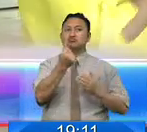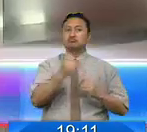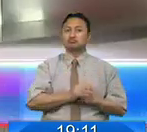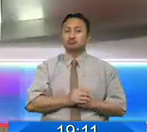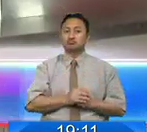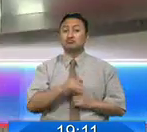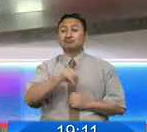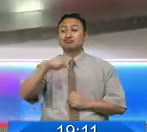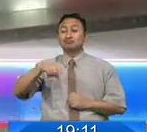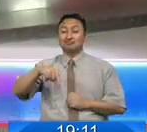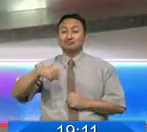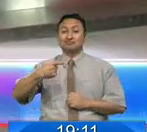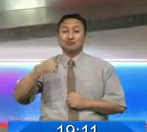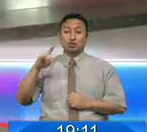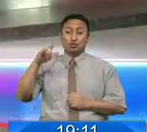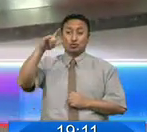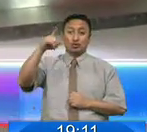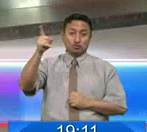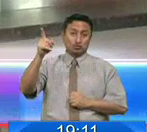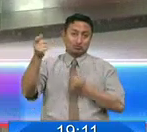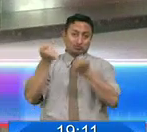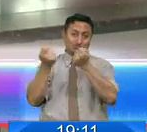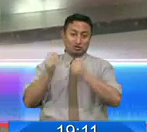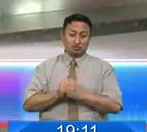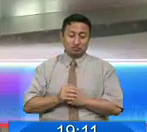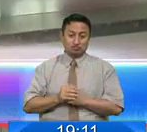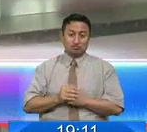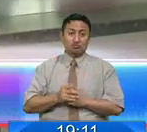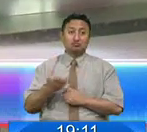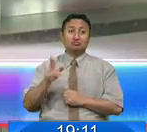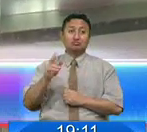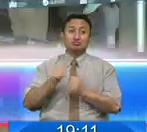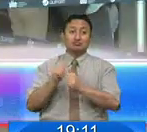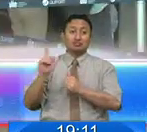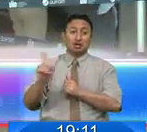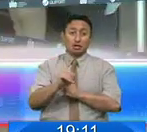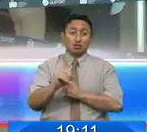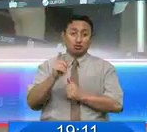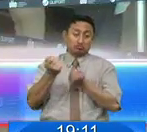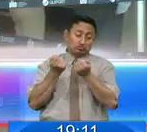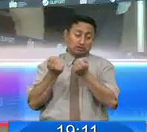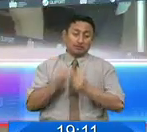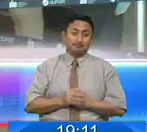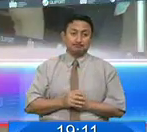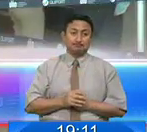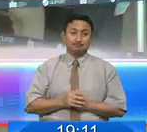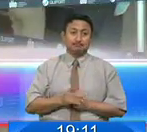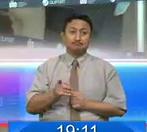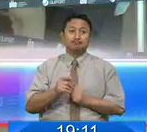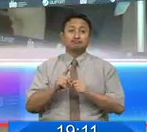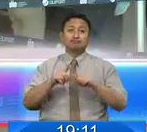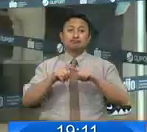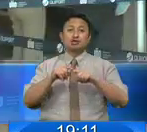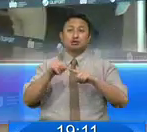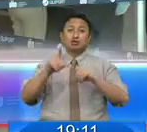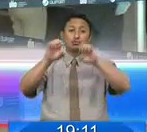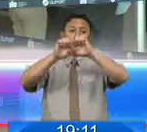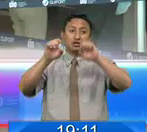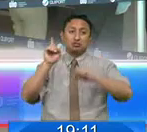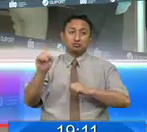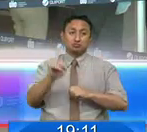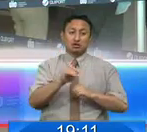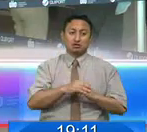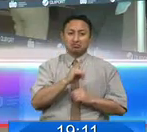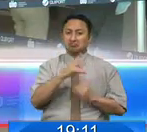según las reglas de transporte aéreo mismos que son normados por cada aerolínea depende por supuesto de cada aerolínea un